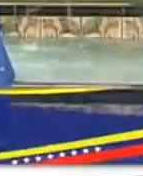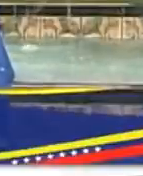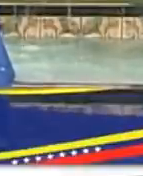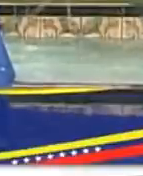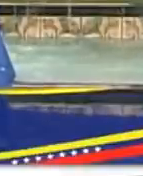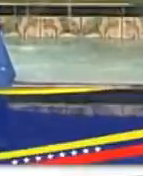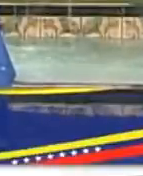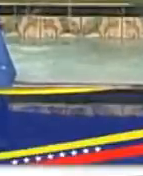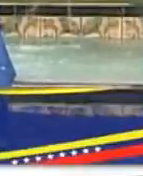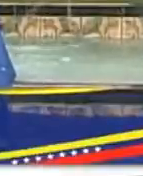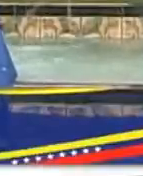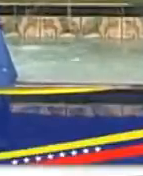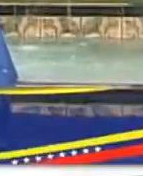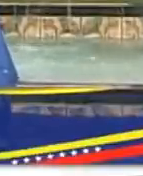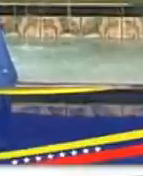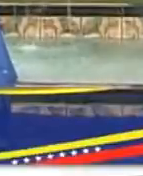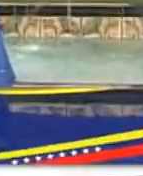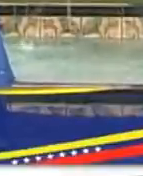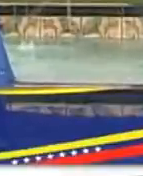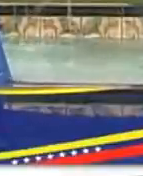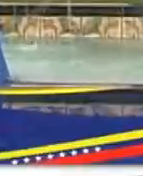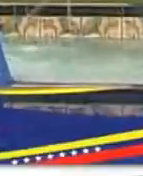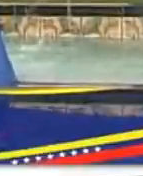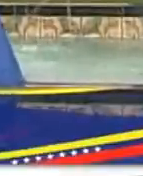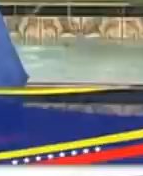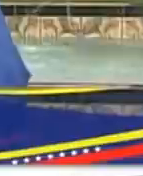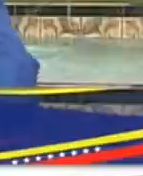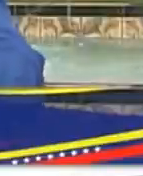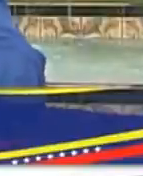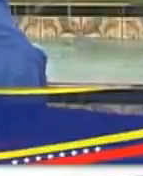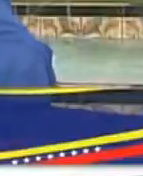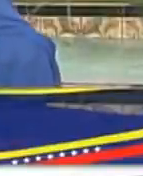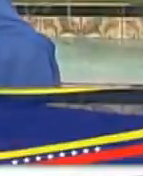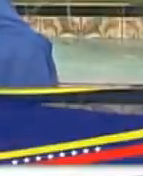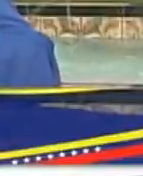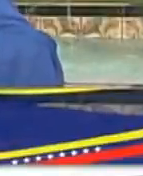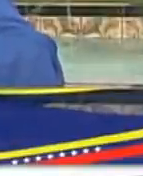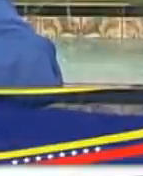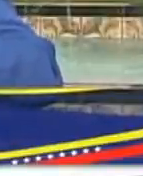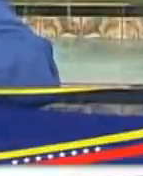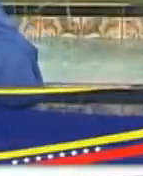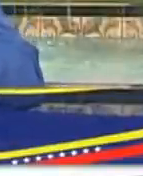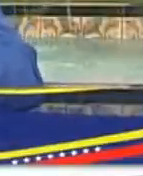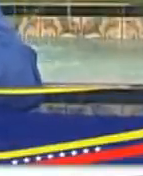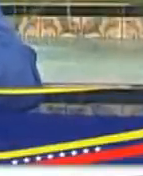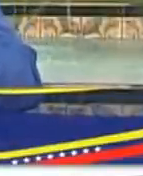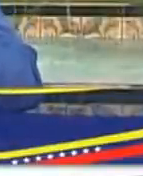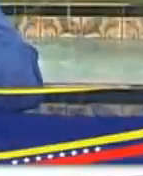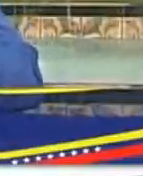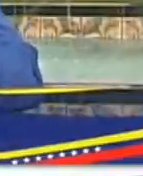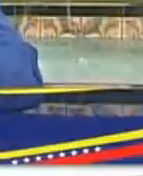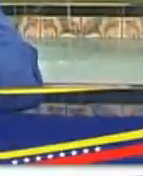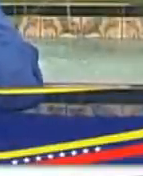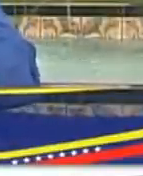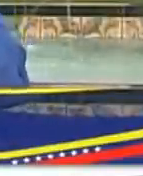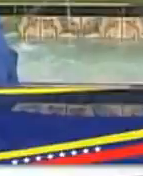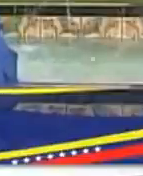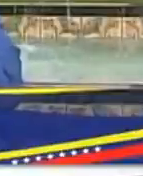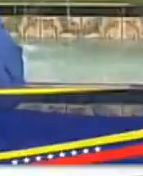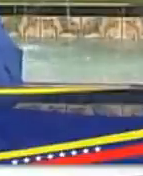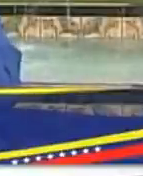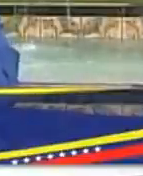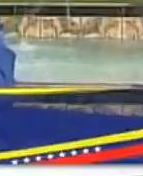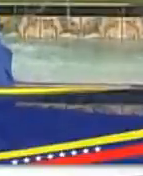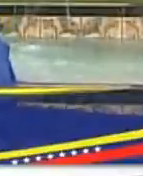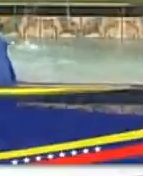justa e igualitaria lo tenemos ahora el sistema tiene que alimentarse con